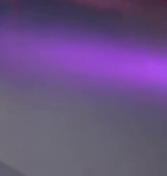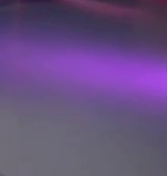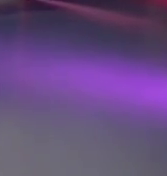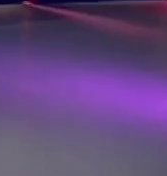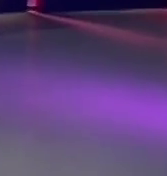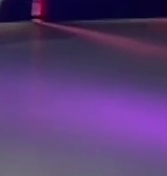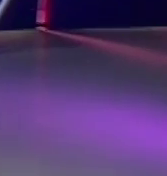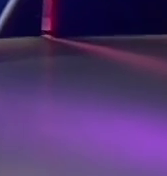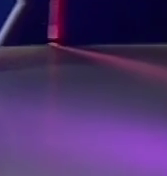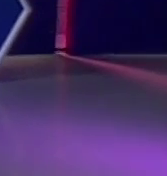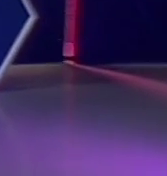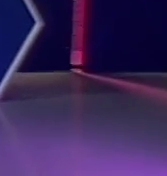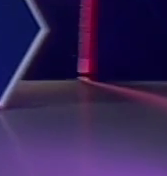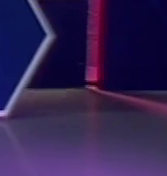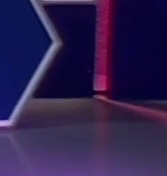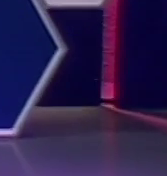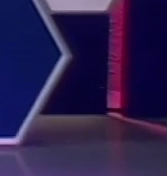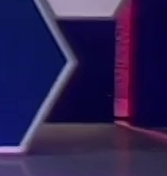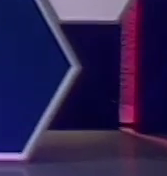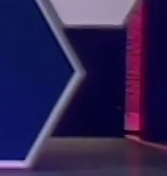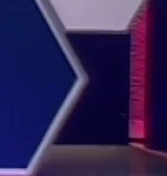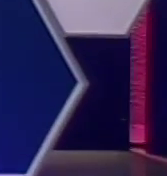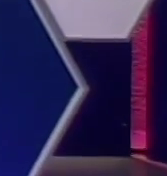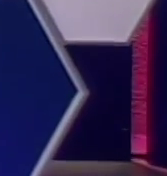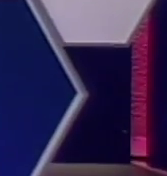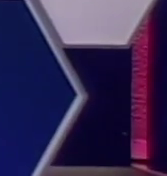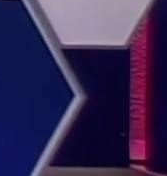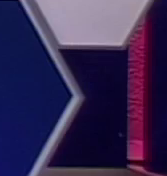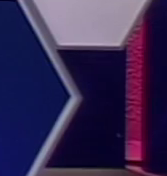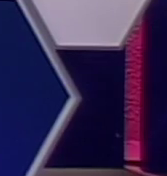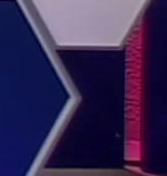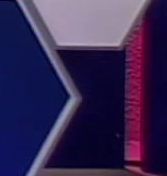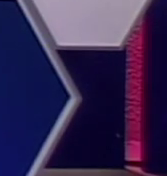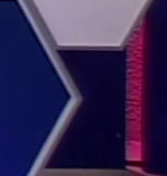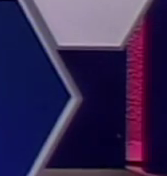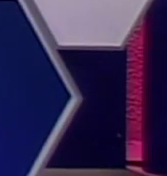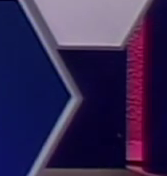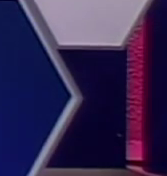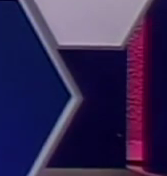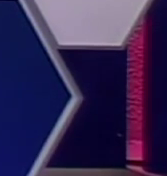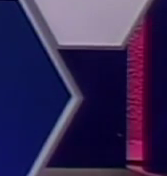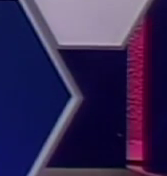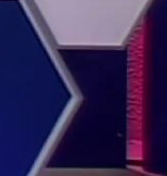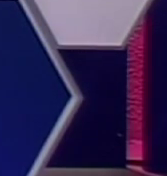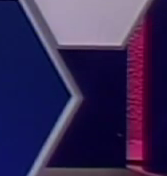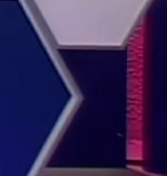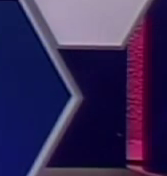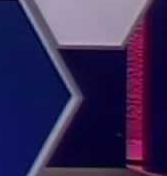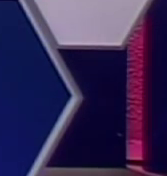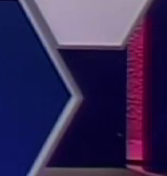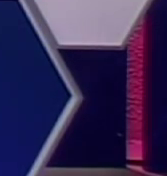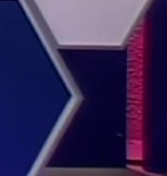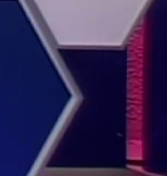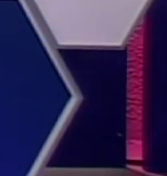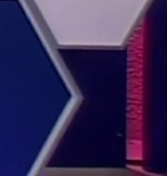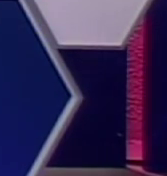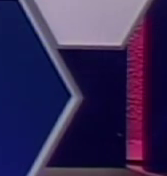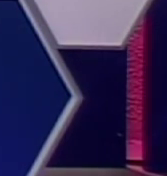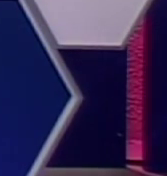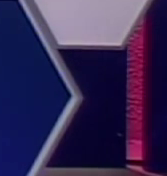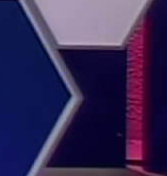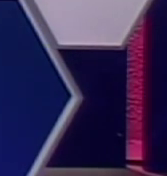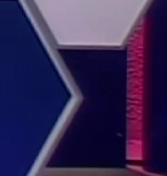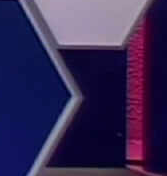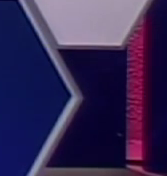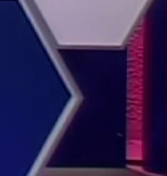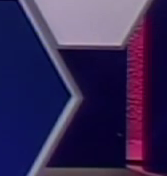Hola, ¿qué tal amigos? Soy Carilis Cuadros y esto es Estrenos y Estrellas. Iniciamos las noticias del mundo del espectáculo con Juanes. Este artista ha dado mucho que hablar estos días